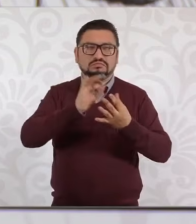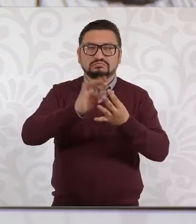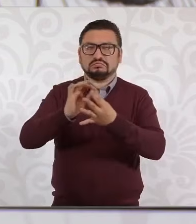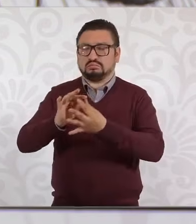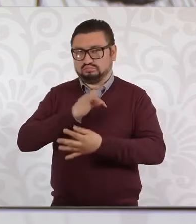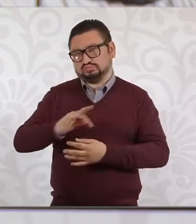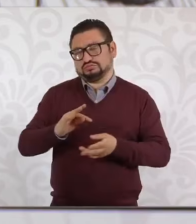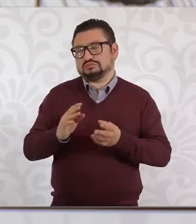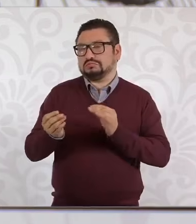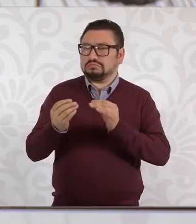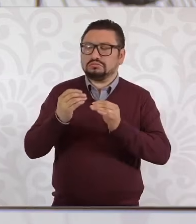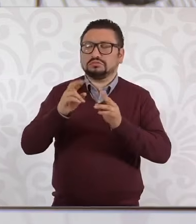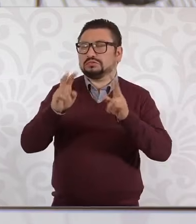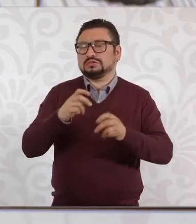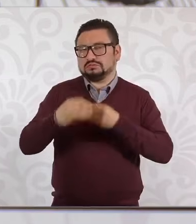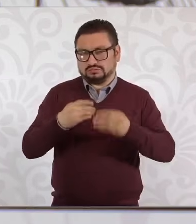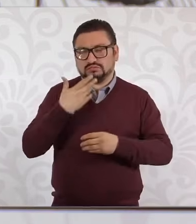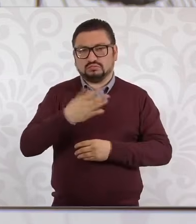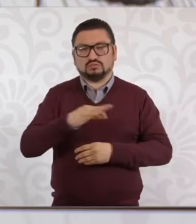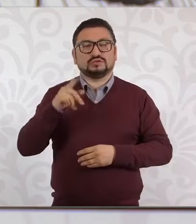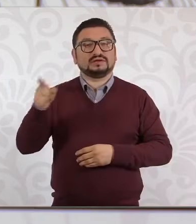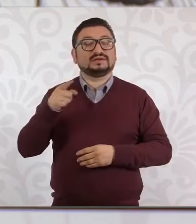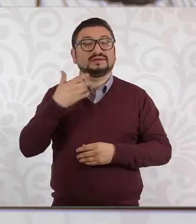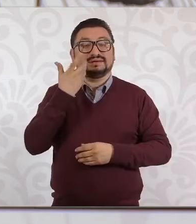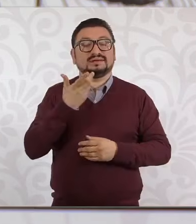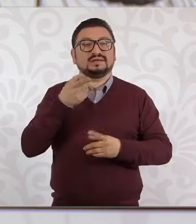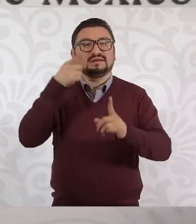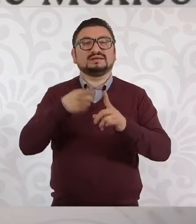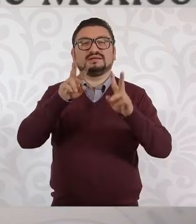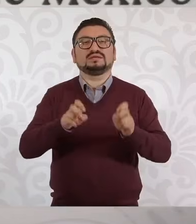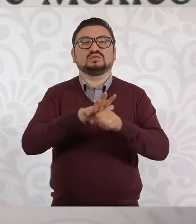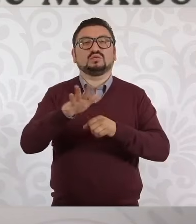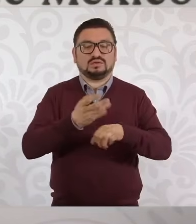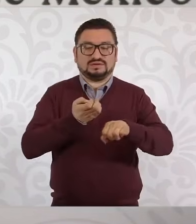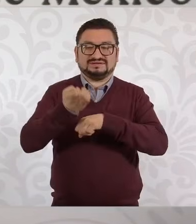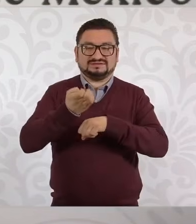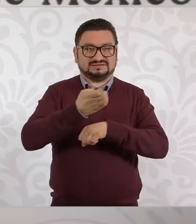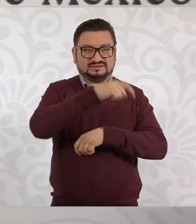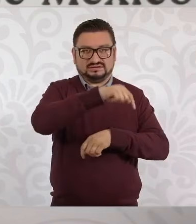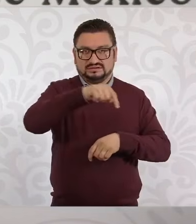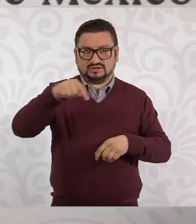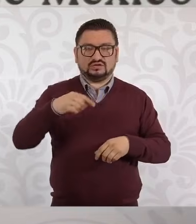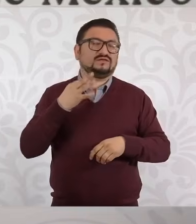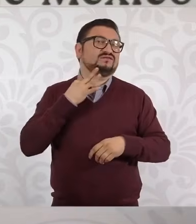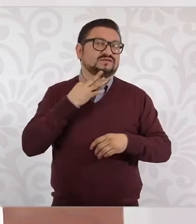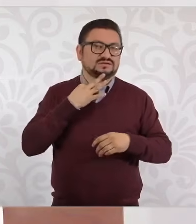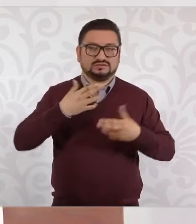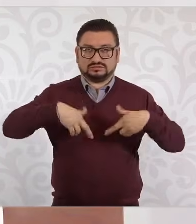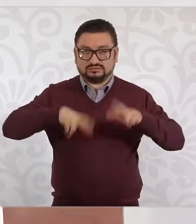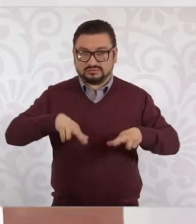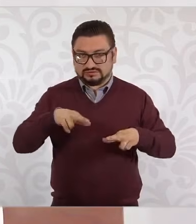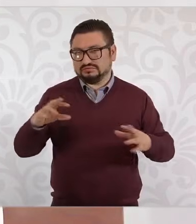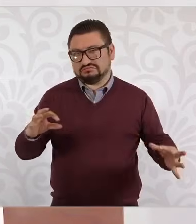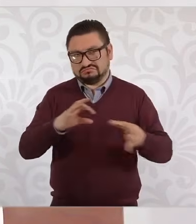torno a este plan de trabajo. Una de las áreas que ella quiere fortalecer son las fiscalías estatales. Bueno, las representaciones de